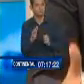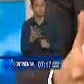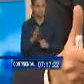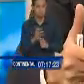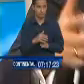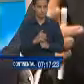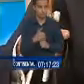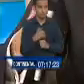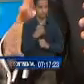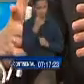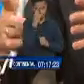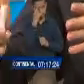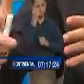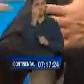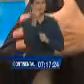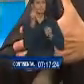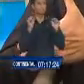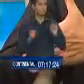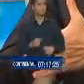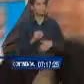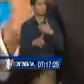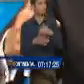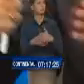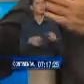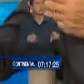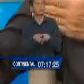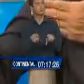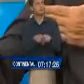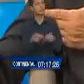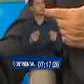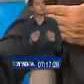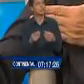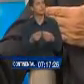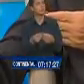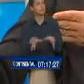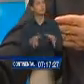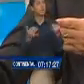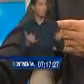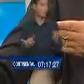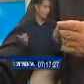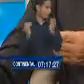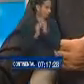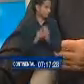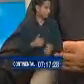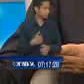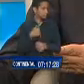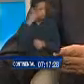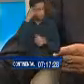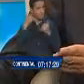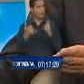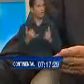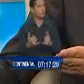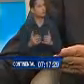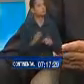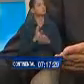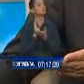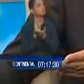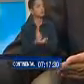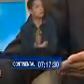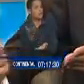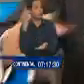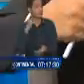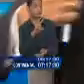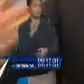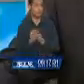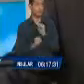anuales, evidentemente hubiera podido generar un hueco. Se está haciendo un nuevo estudio actuarial, pero de lo que yo sé, se están haciendo estudios actuariales en la Seguridad Social desde hace